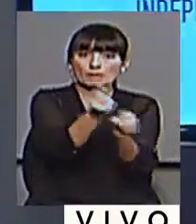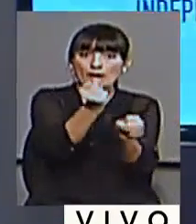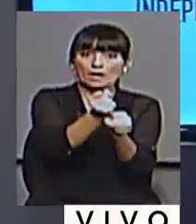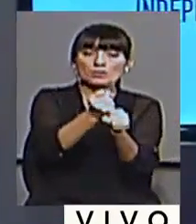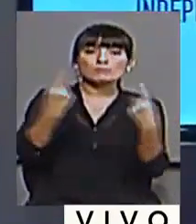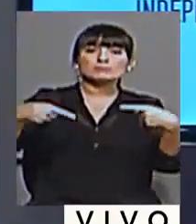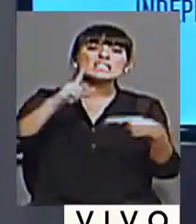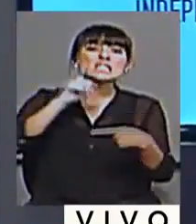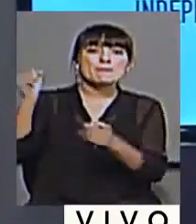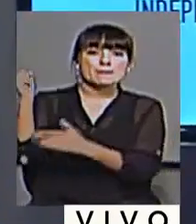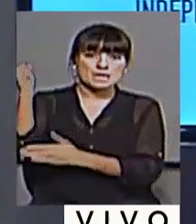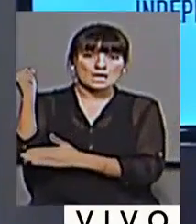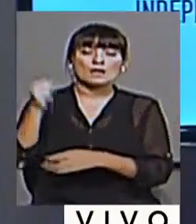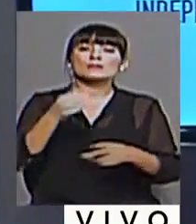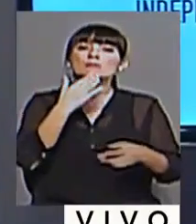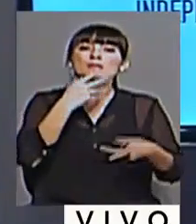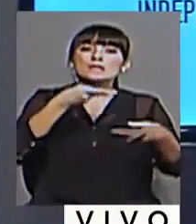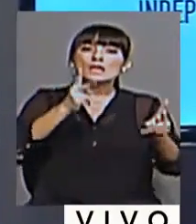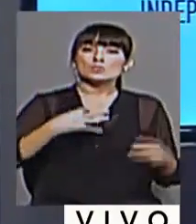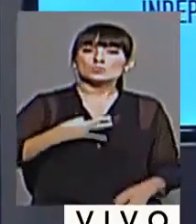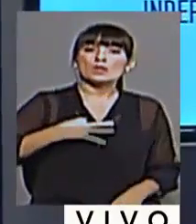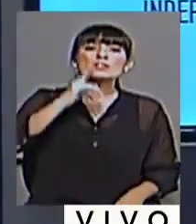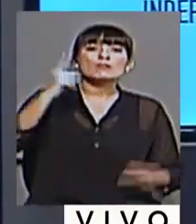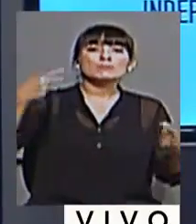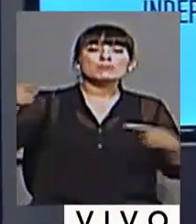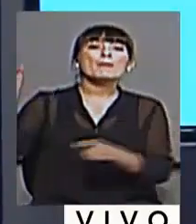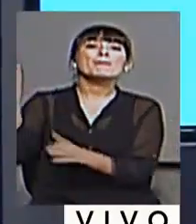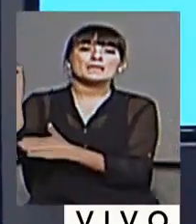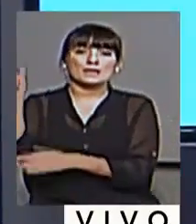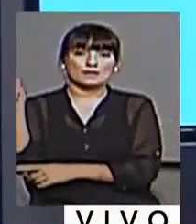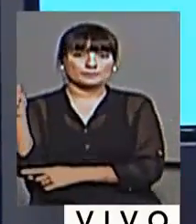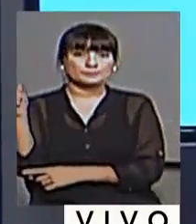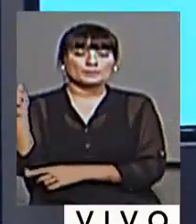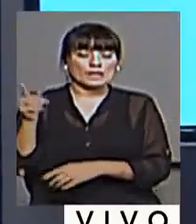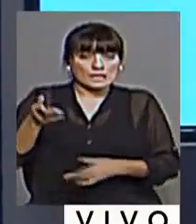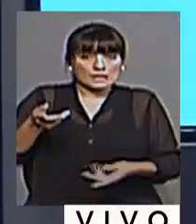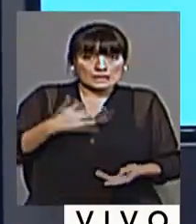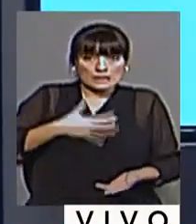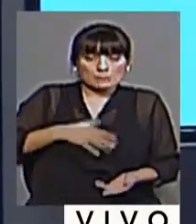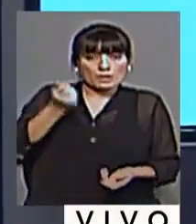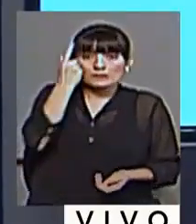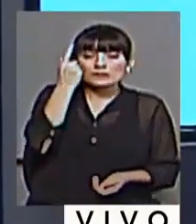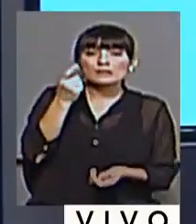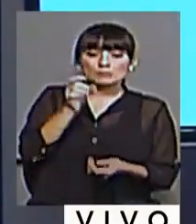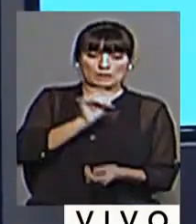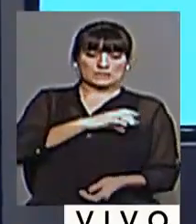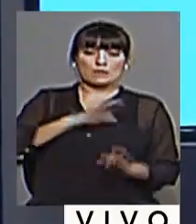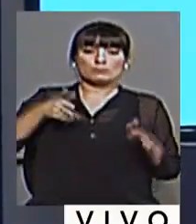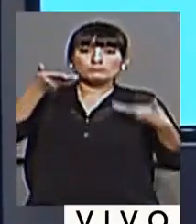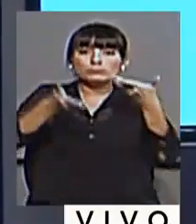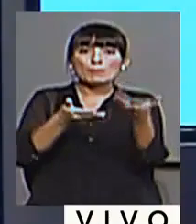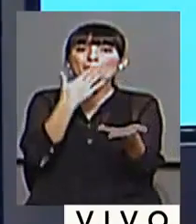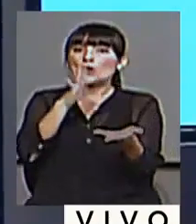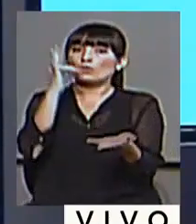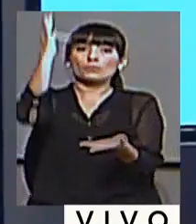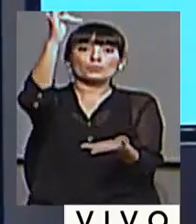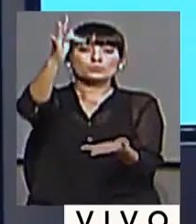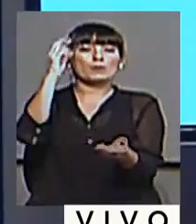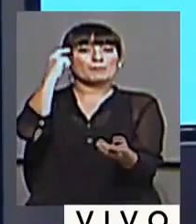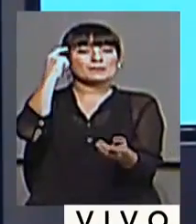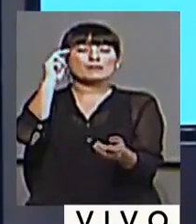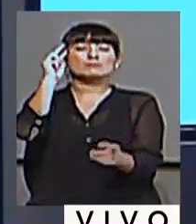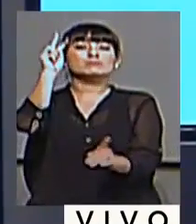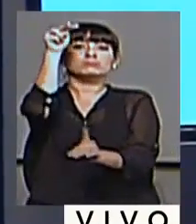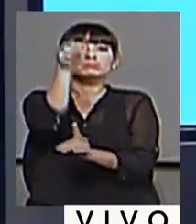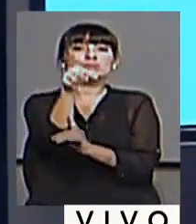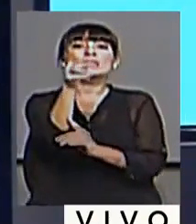los derechos ciudadanos es Piñera. Y que tenemos que entender que para ofrecerle a Chile una mejor perspectiva de futuro, debemos trabajar en